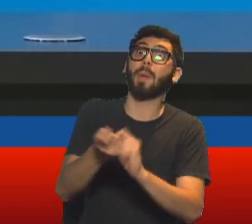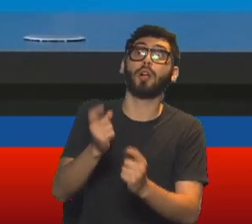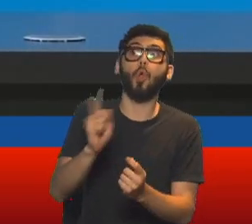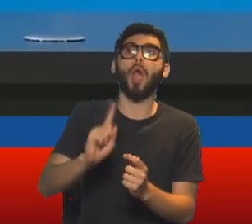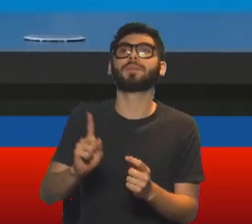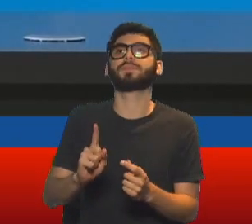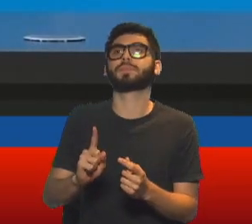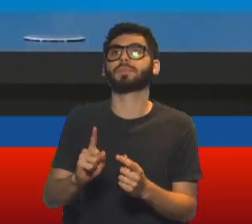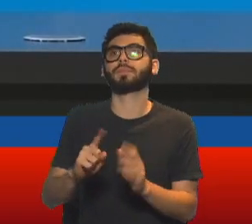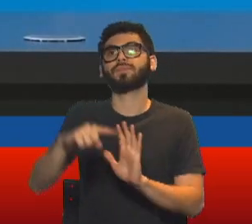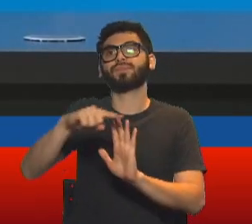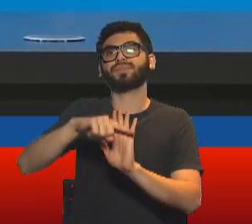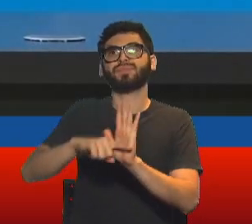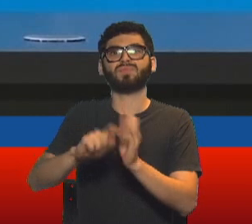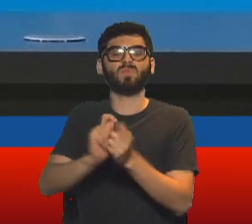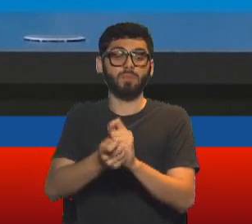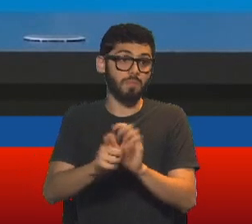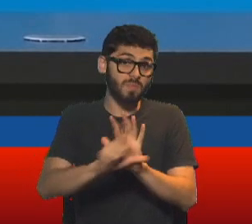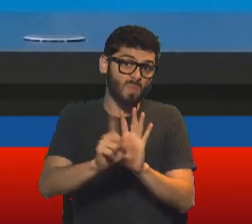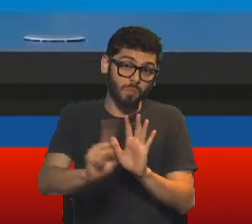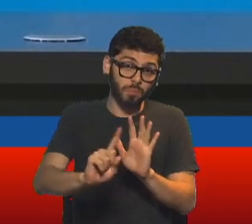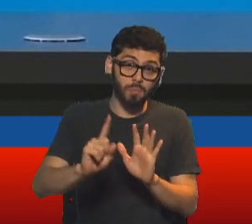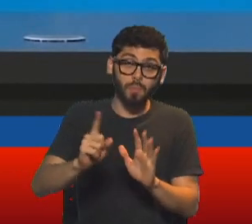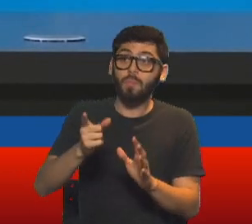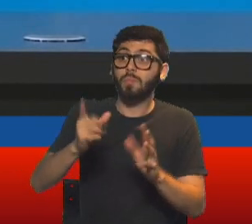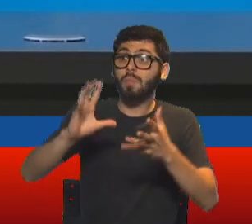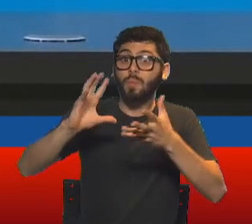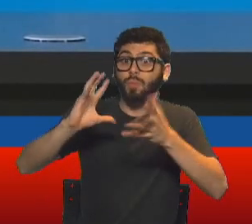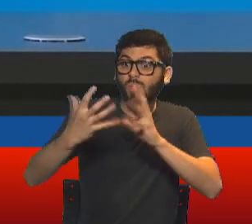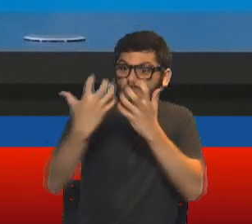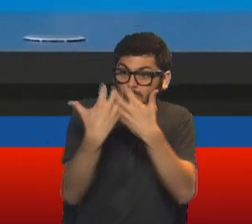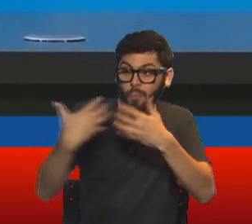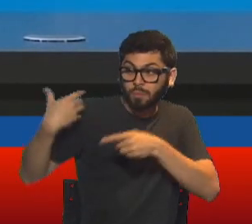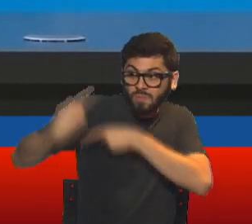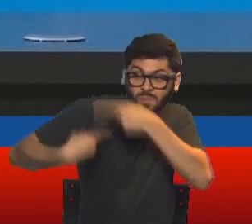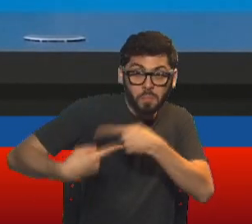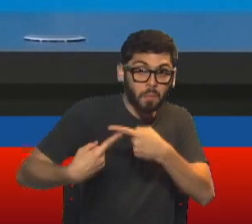Claro. Es decir, no se llega a un acuerdo. Y si no se llega a un acuerdo,